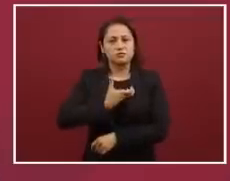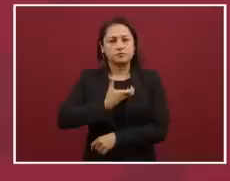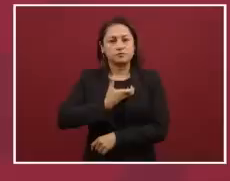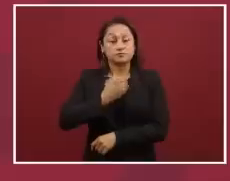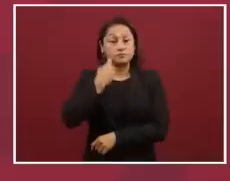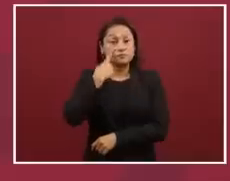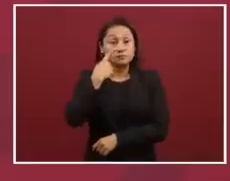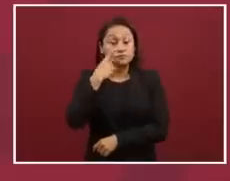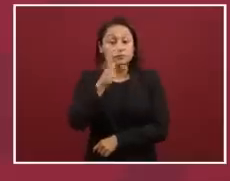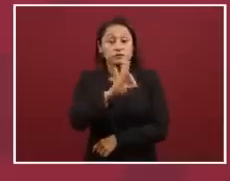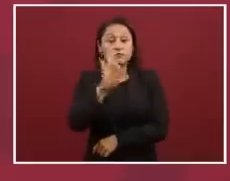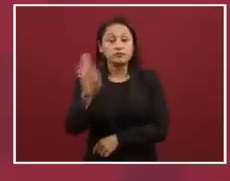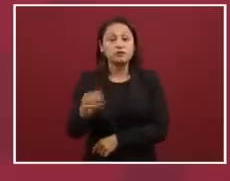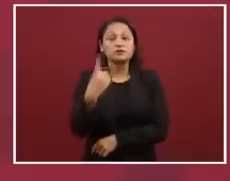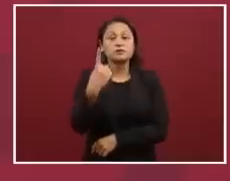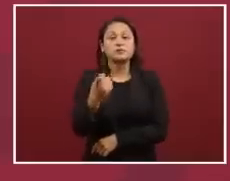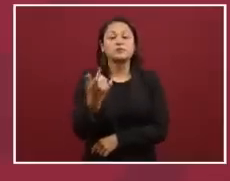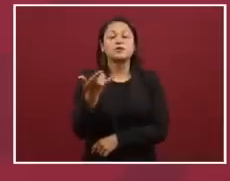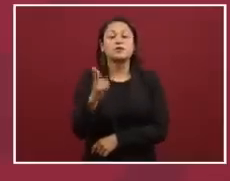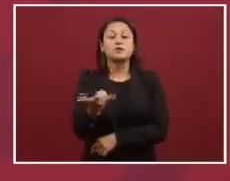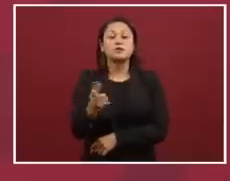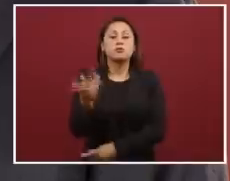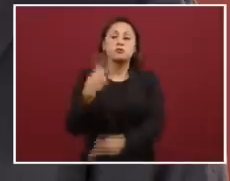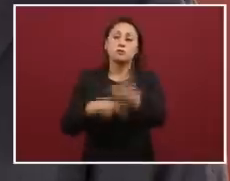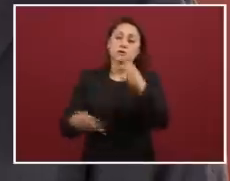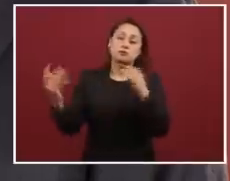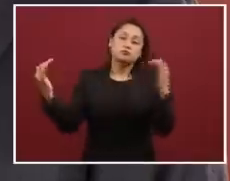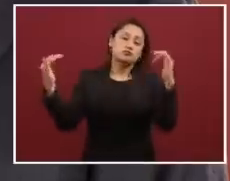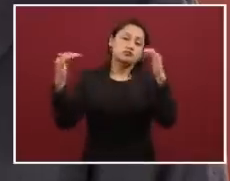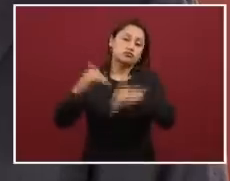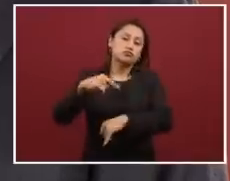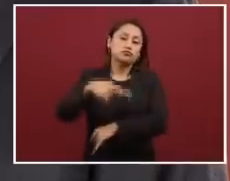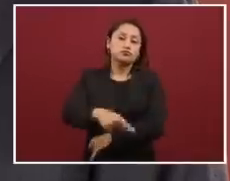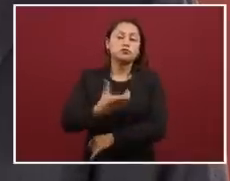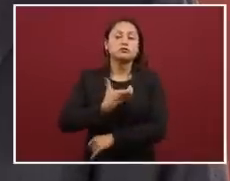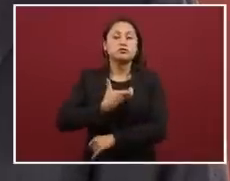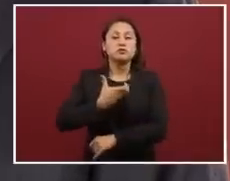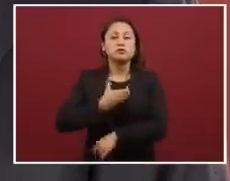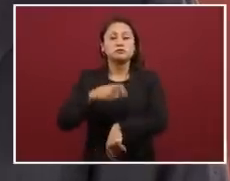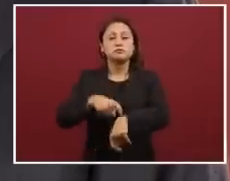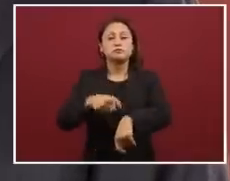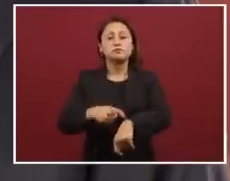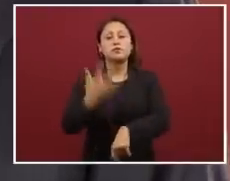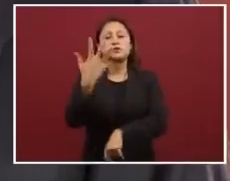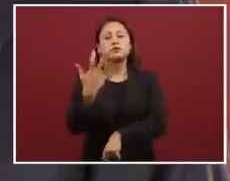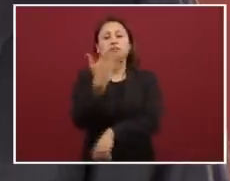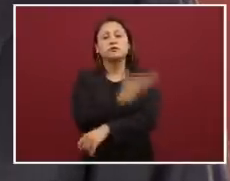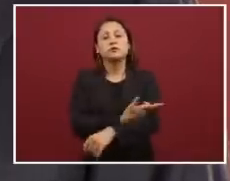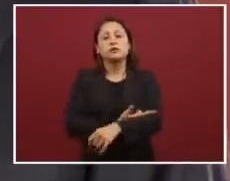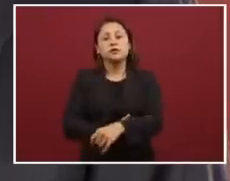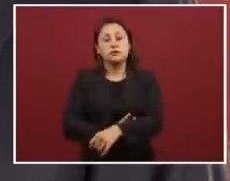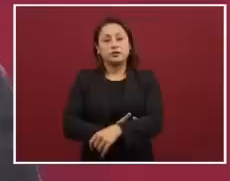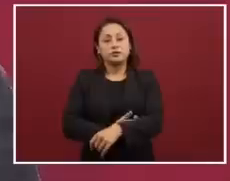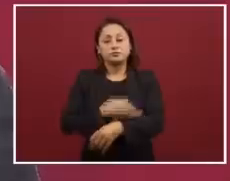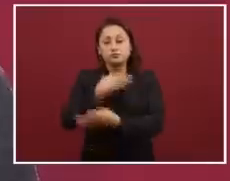1 de julio al Zócalo, a las 5 de la tarde. Vamos a